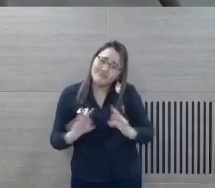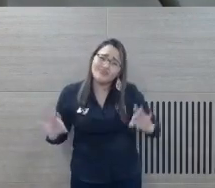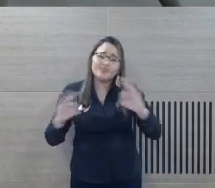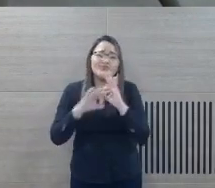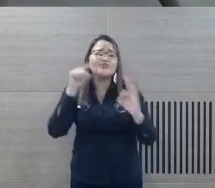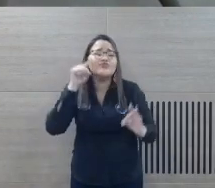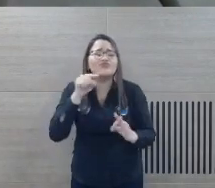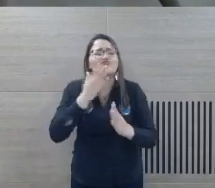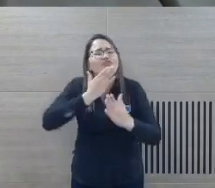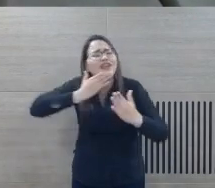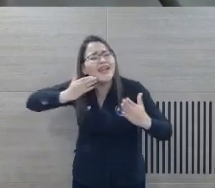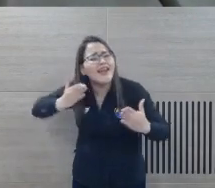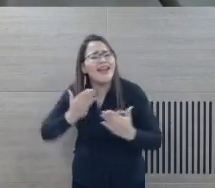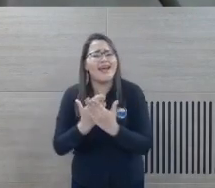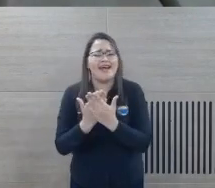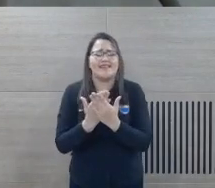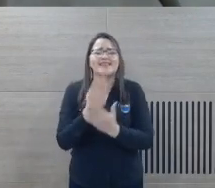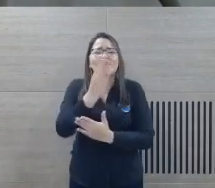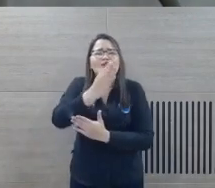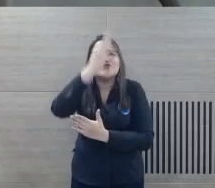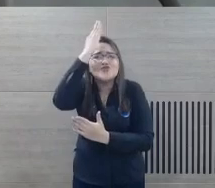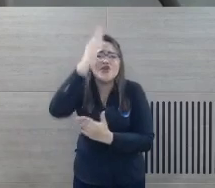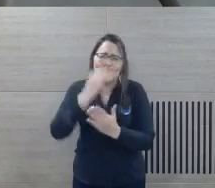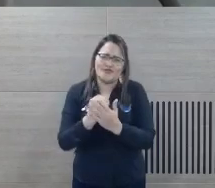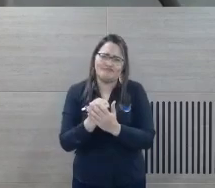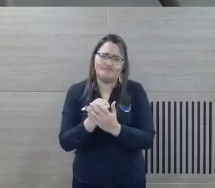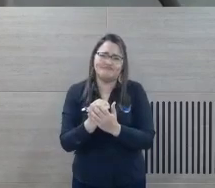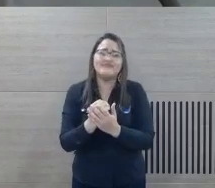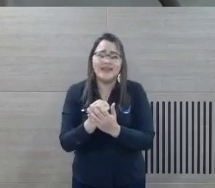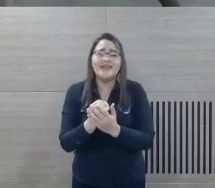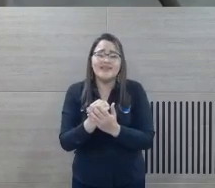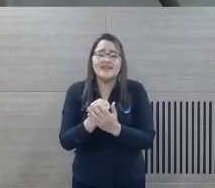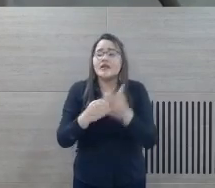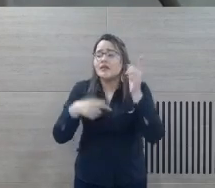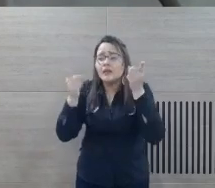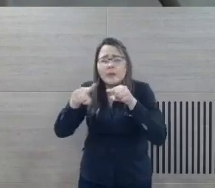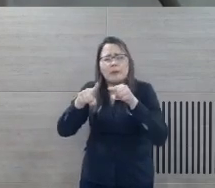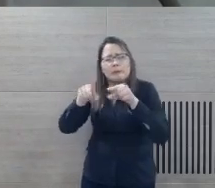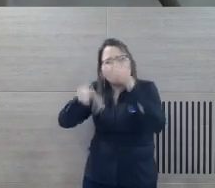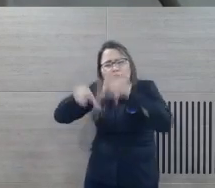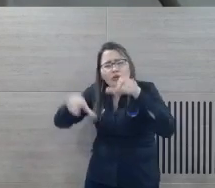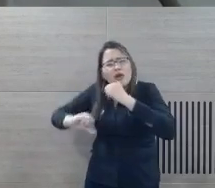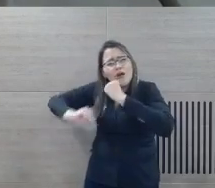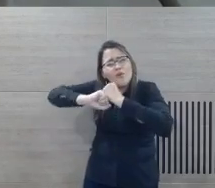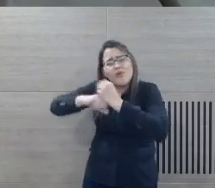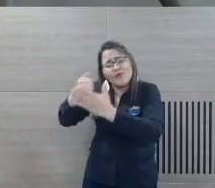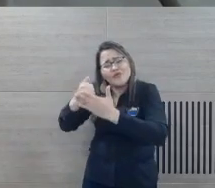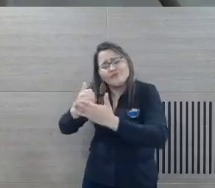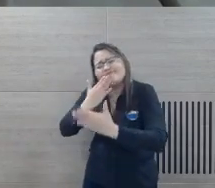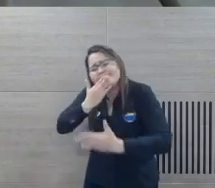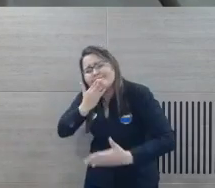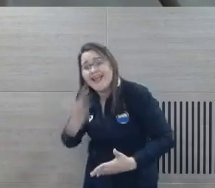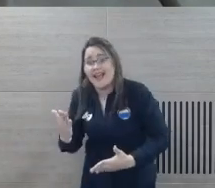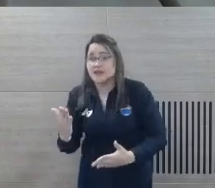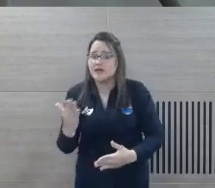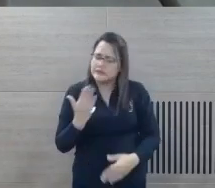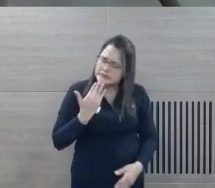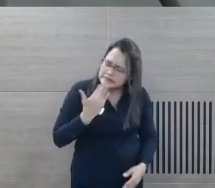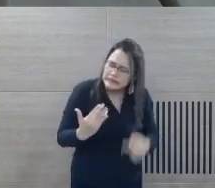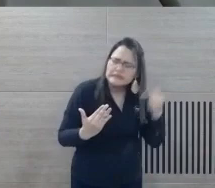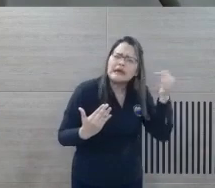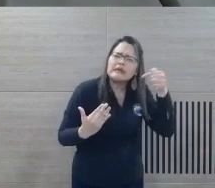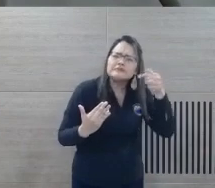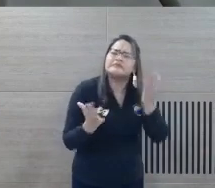creencias. Sean agradecidos con la gente que les tendió la mano. Sean agradecidos porque cuando se es agradecido, la vida siempre devuelve